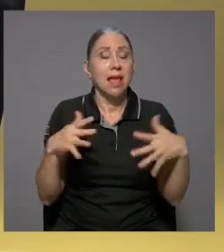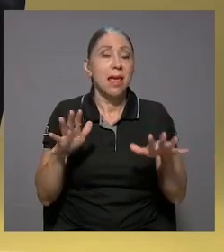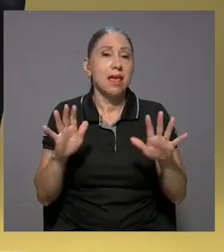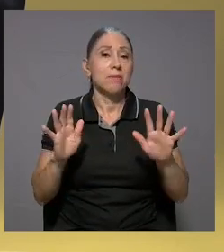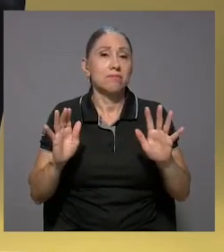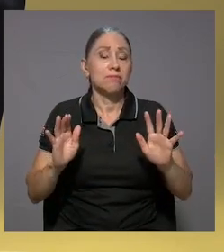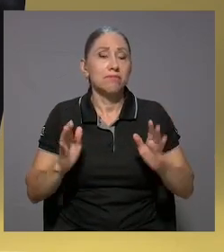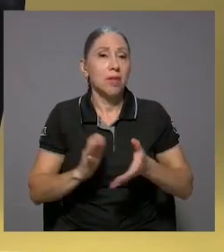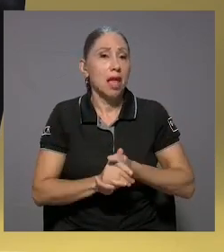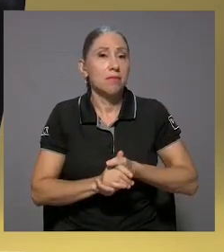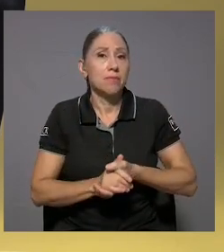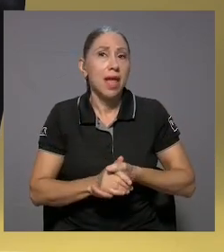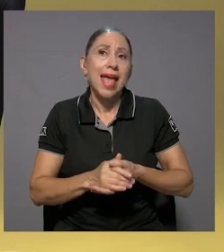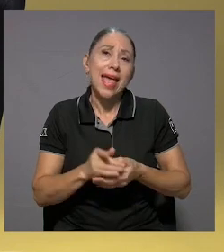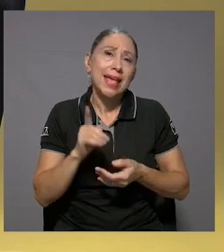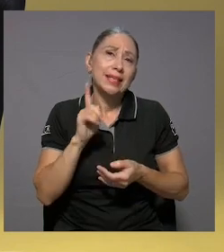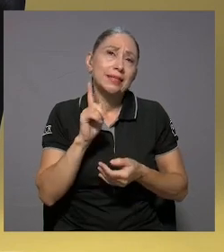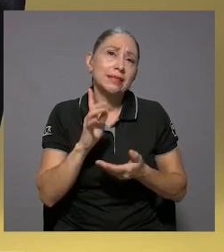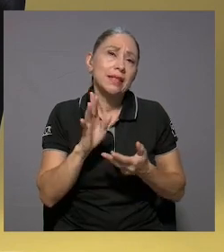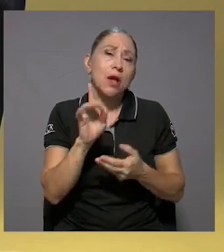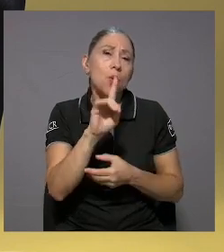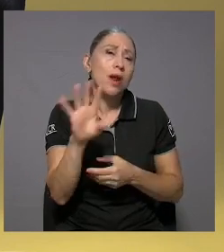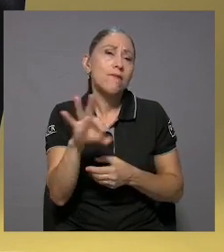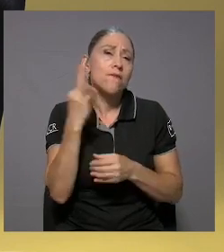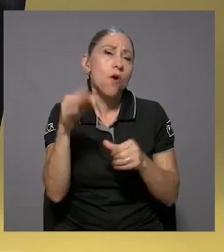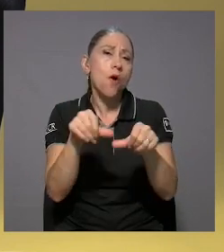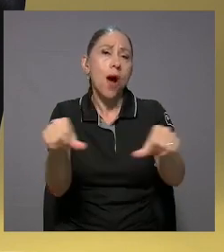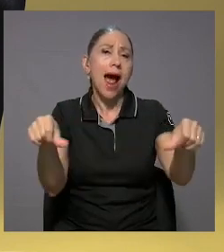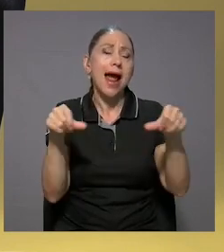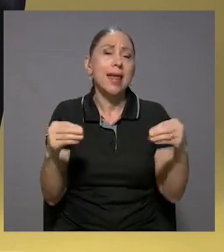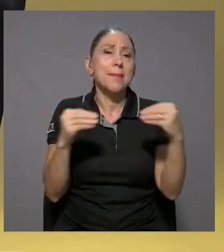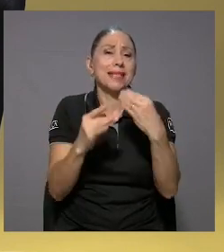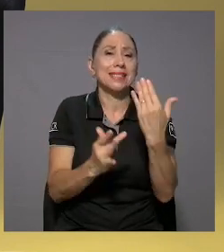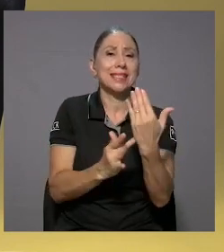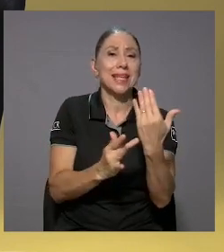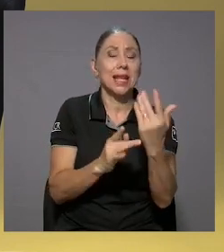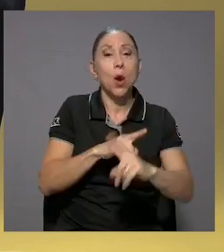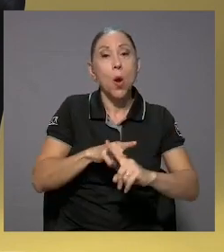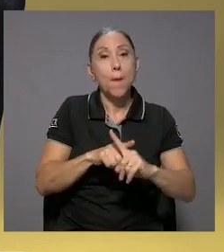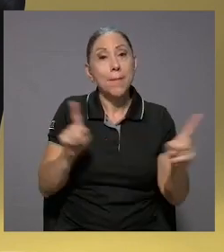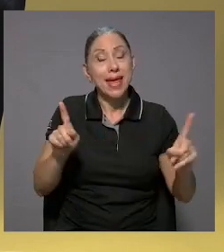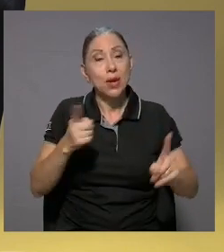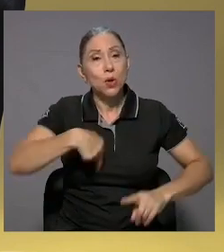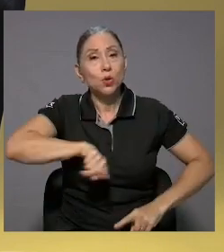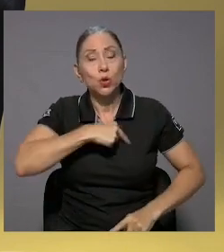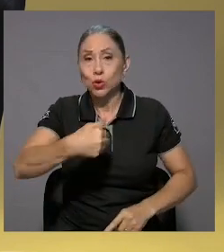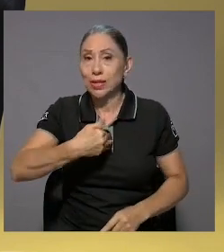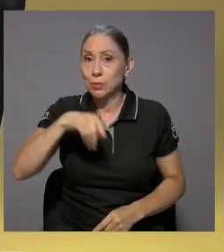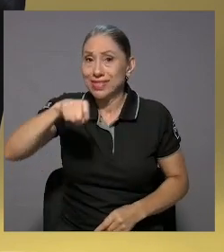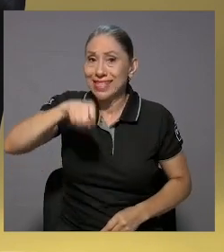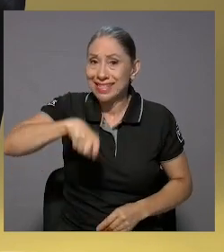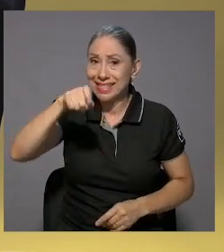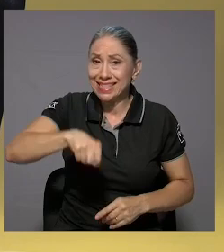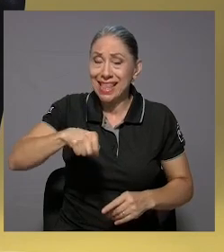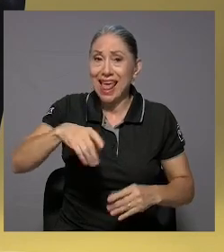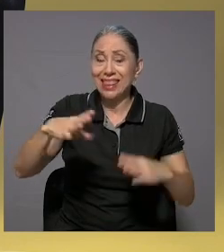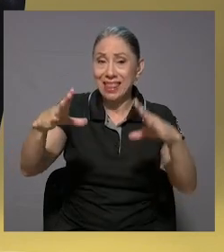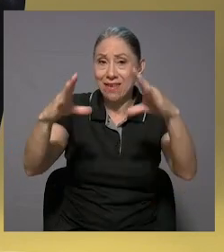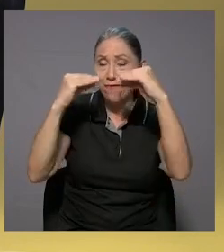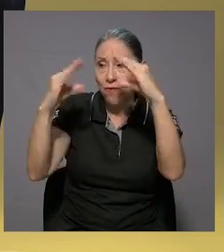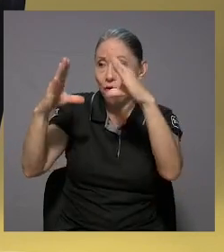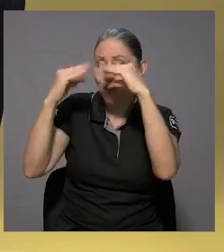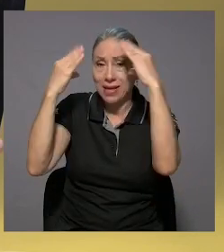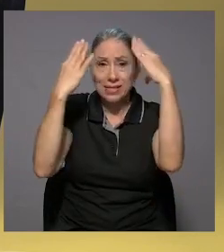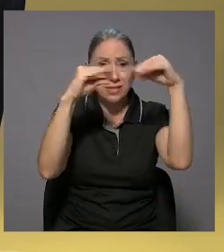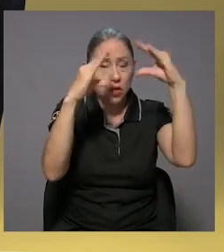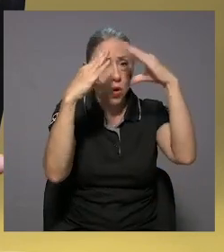pasa digamos a un plano, digamos, más técnico, pero la necesidad que tenemos de información